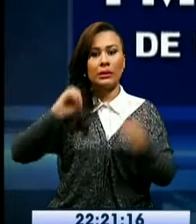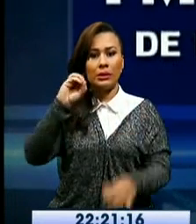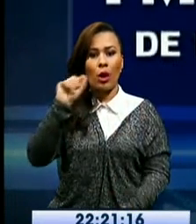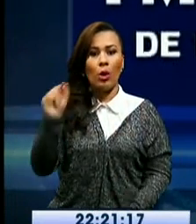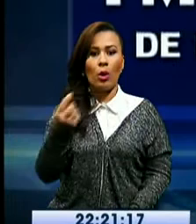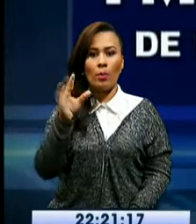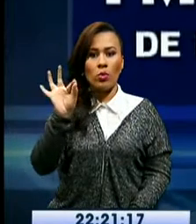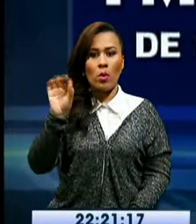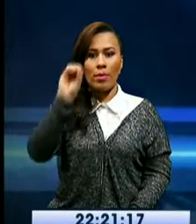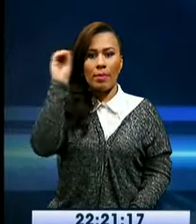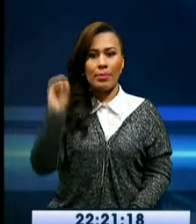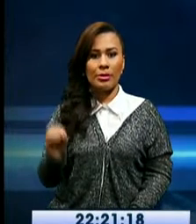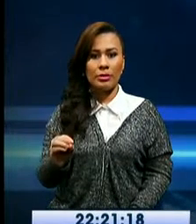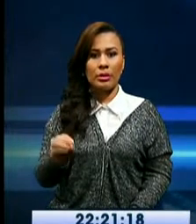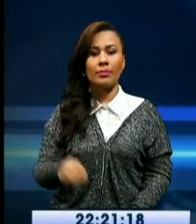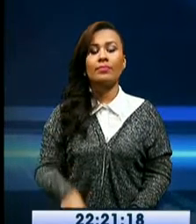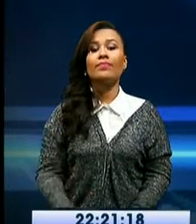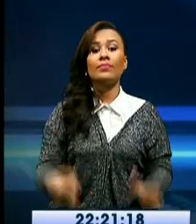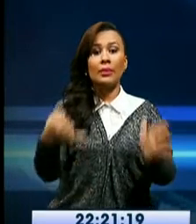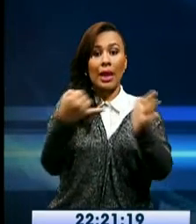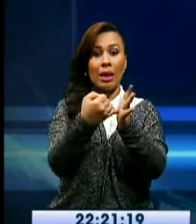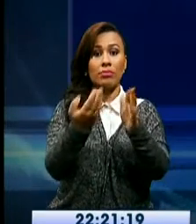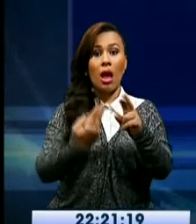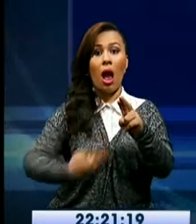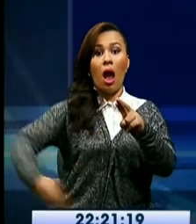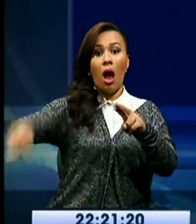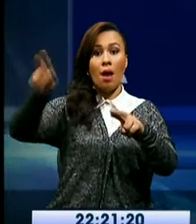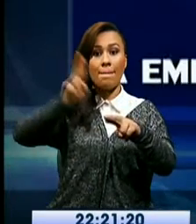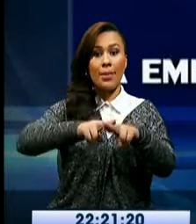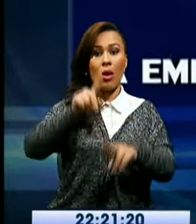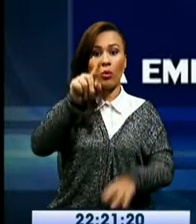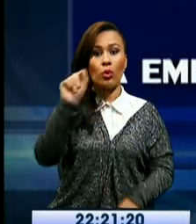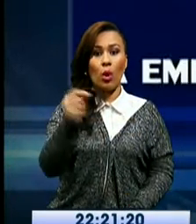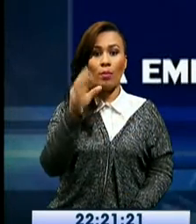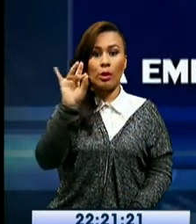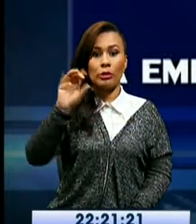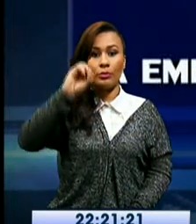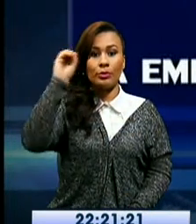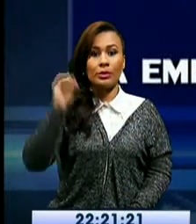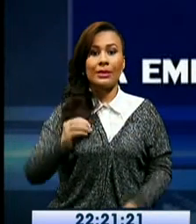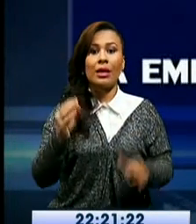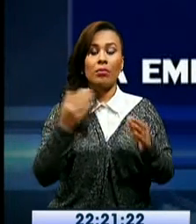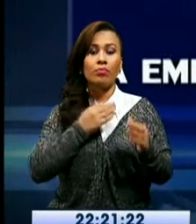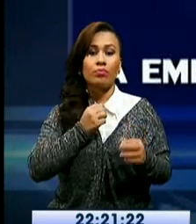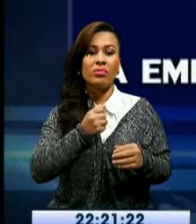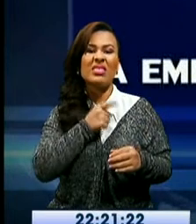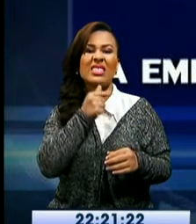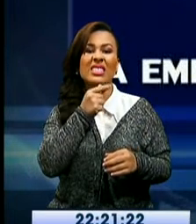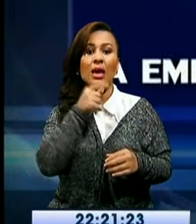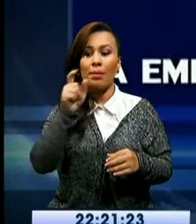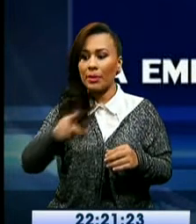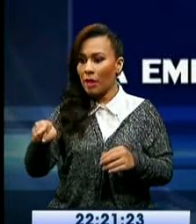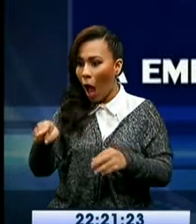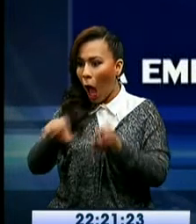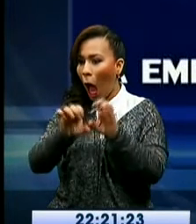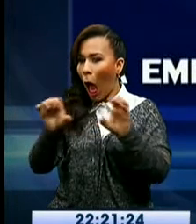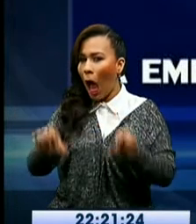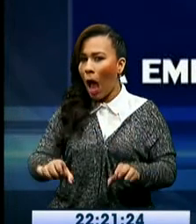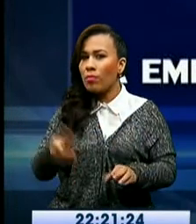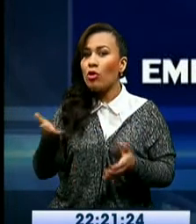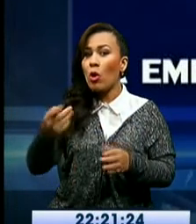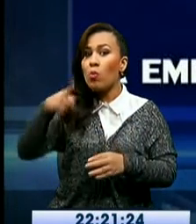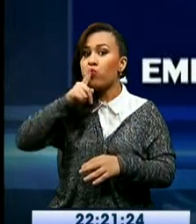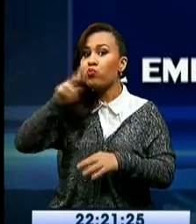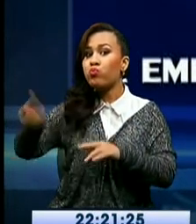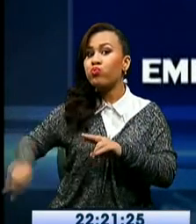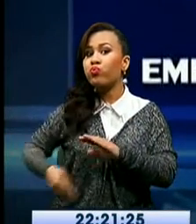0.9% de ese patrimonio. Y el impuesto se duplica a 1.8% del patrimonio si las autoridades detectan bienes en Ecuador que pertenezcan